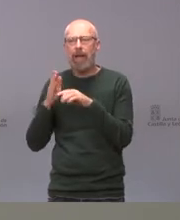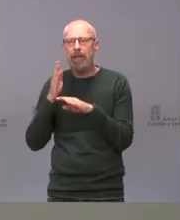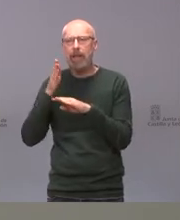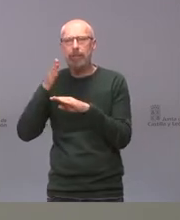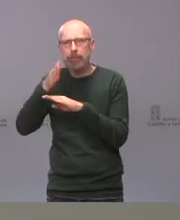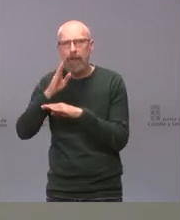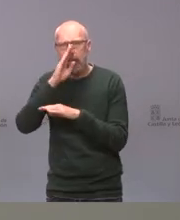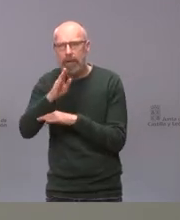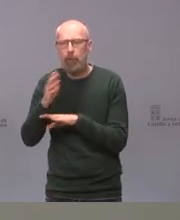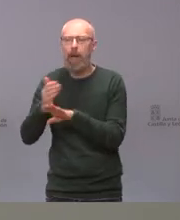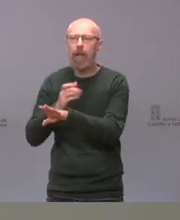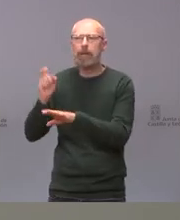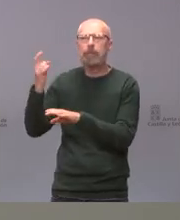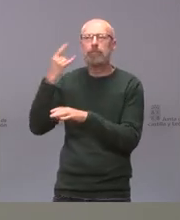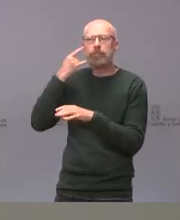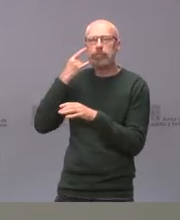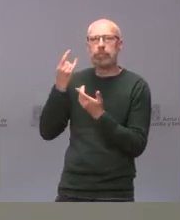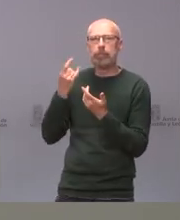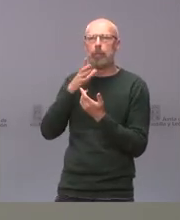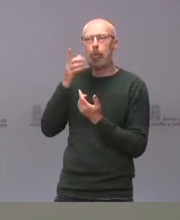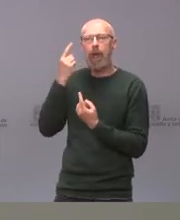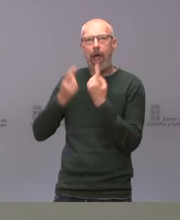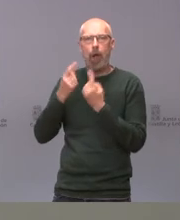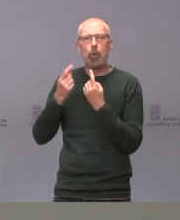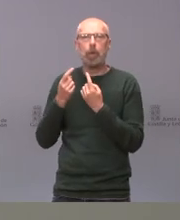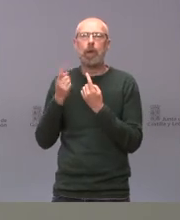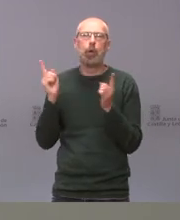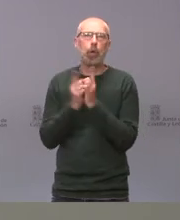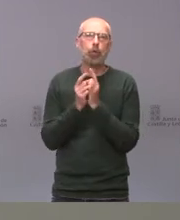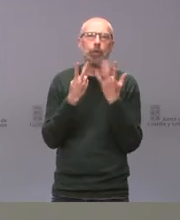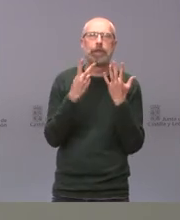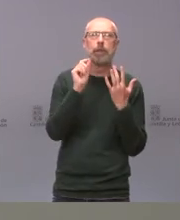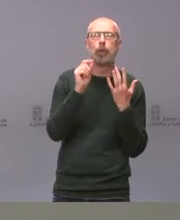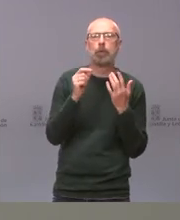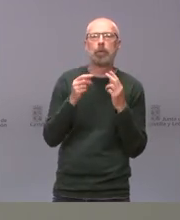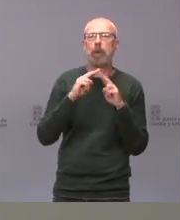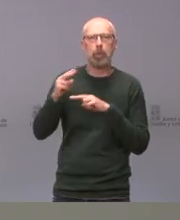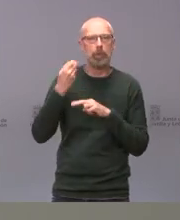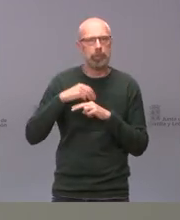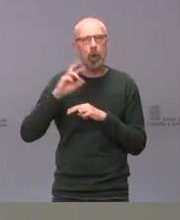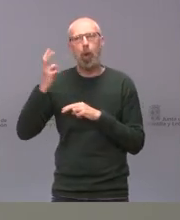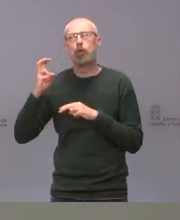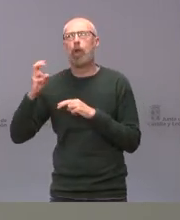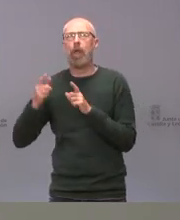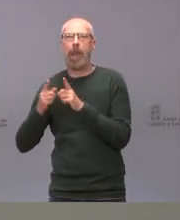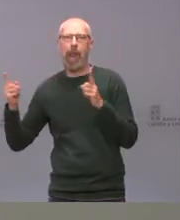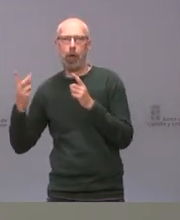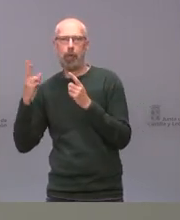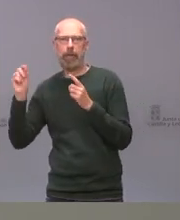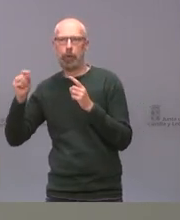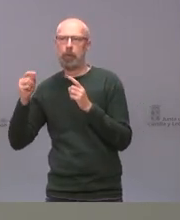consulta? Porque alguna se podrá resolver en 7 minutos o en 5 o otra necesite 20. Y luego hay una tercera postura en la